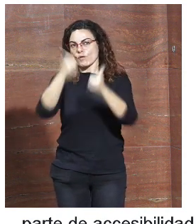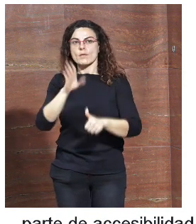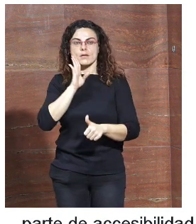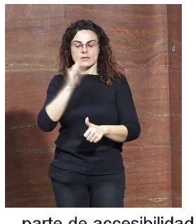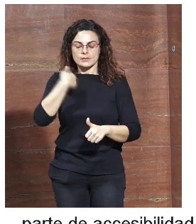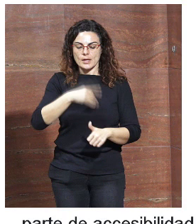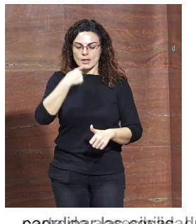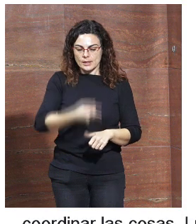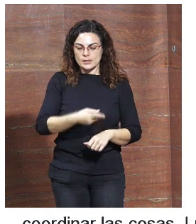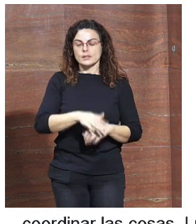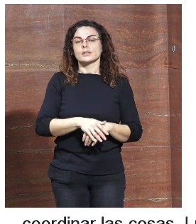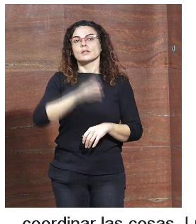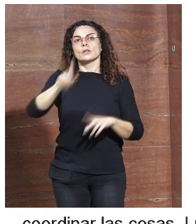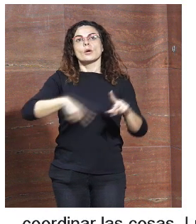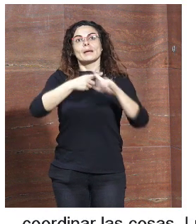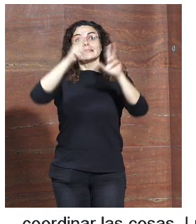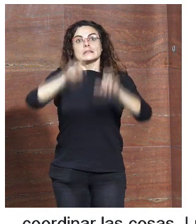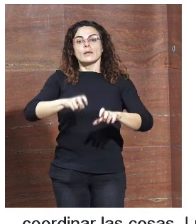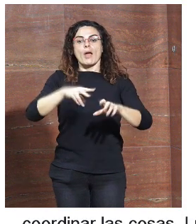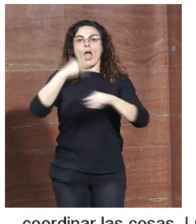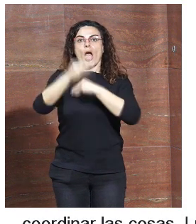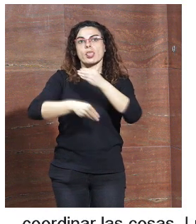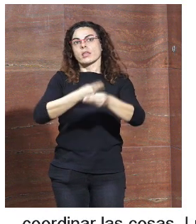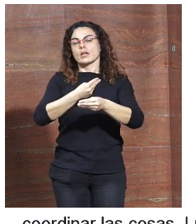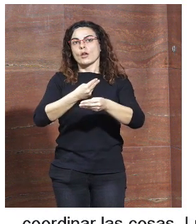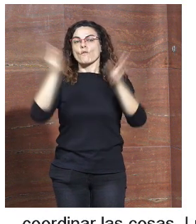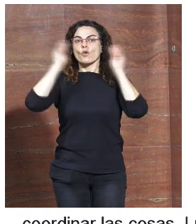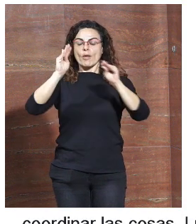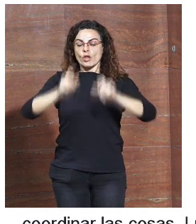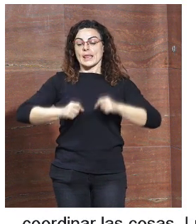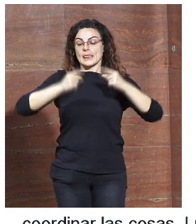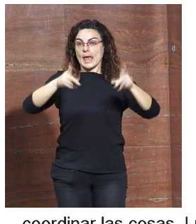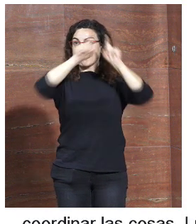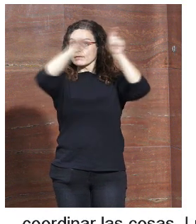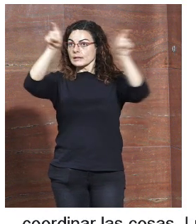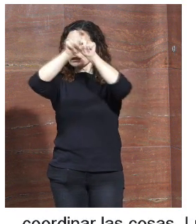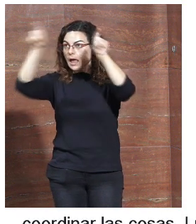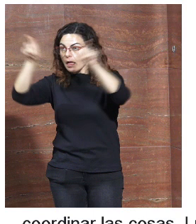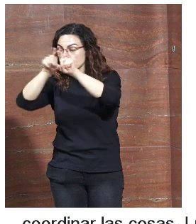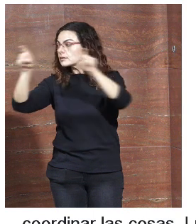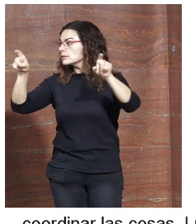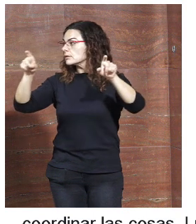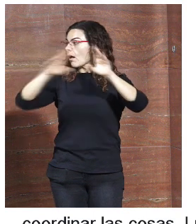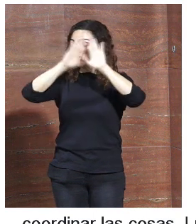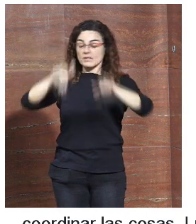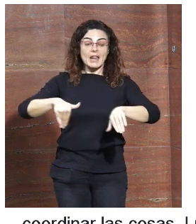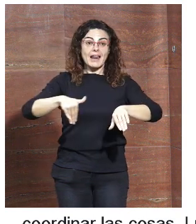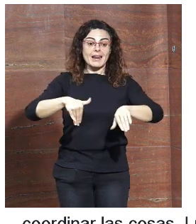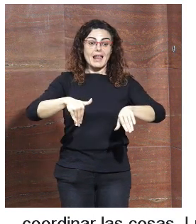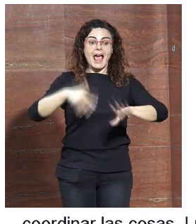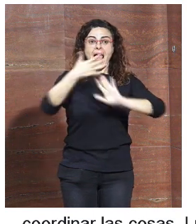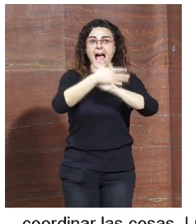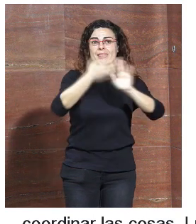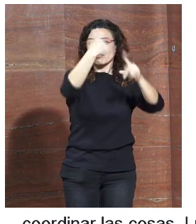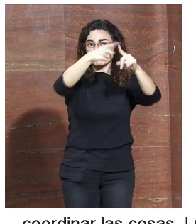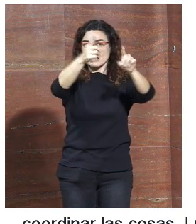desconexión o desconocimiento hacerse entre colectivos, entidades, ¿no?, que dices, bueno, en el fondo estamos defendiendo lo mismo o tenemos